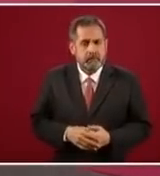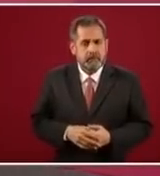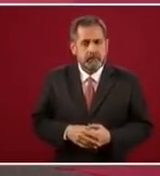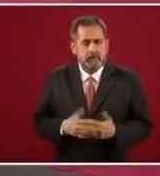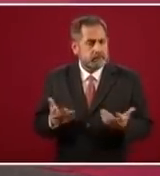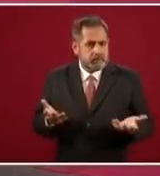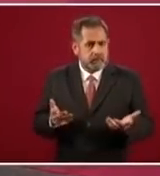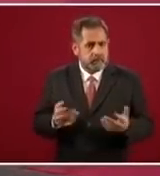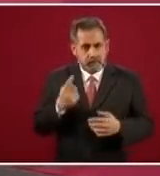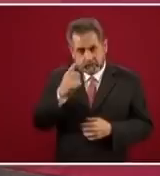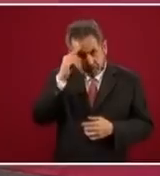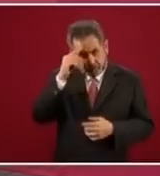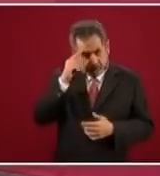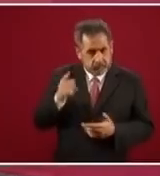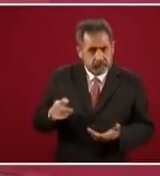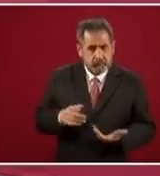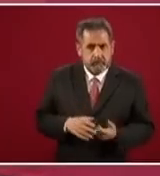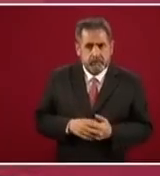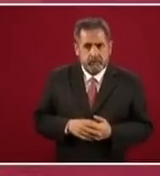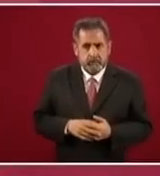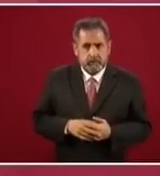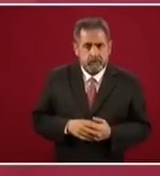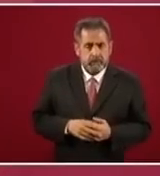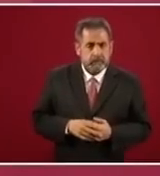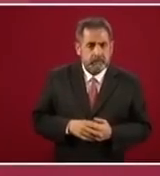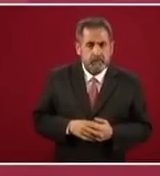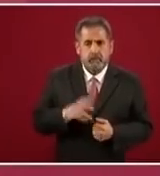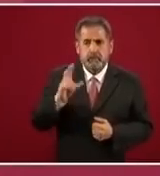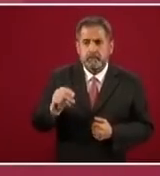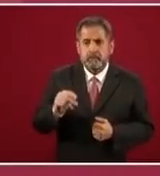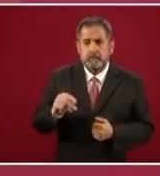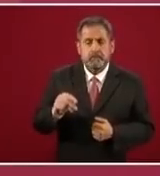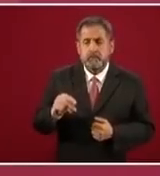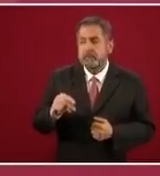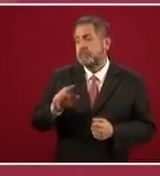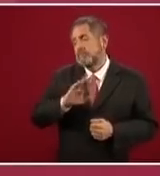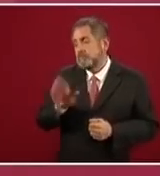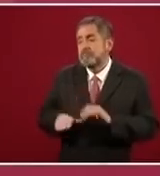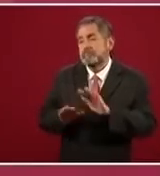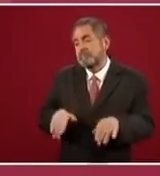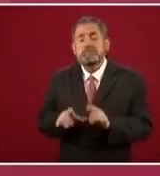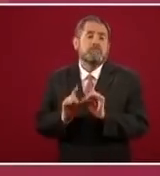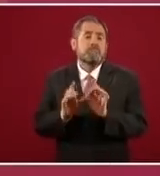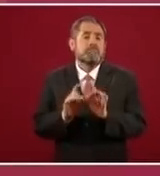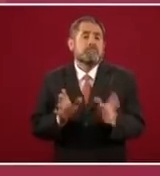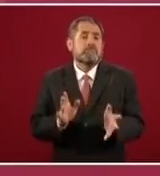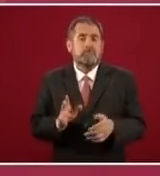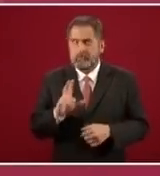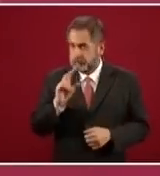Que nada más es que perdieron la vida